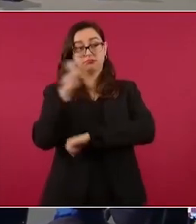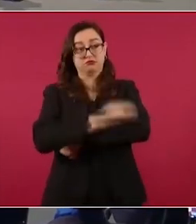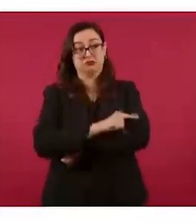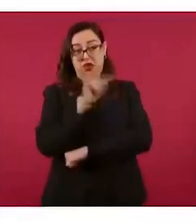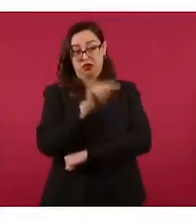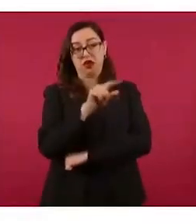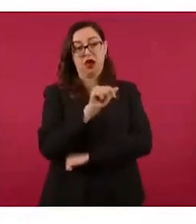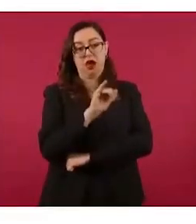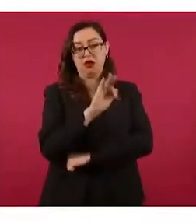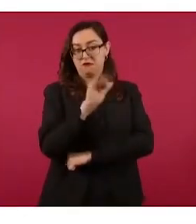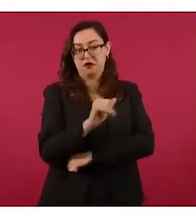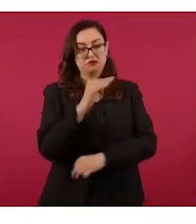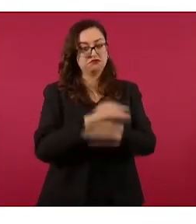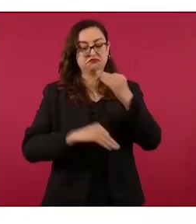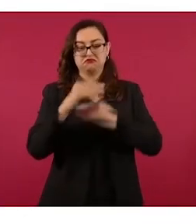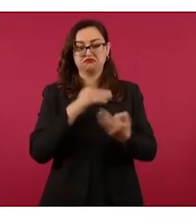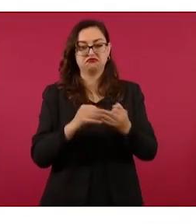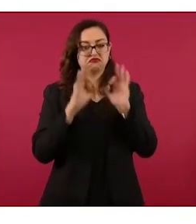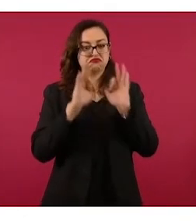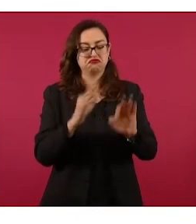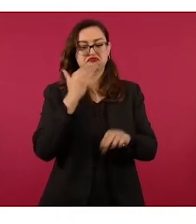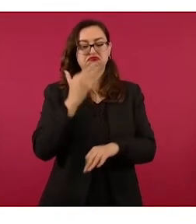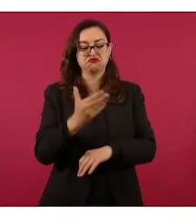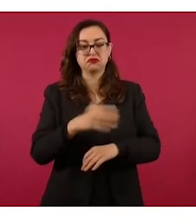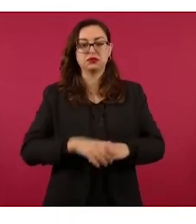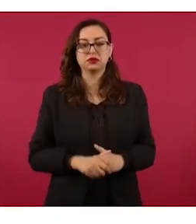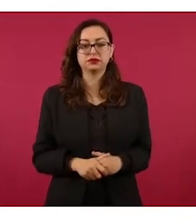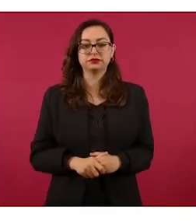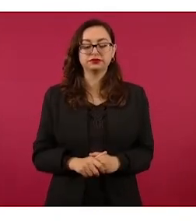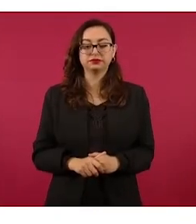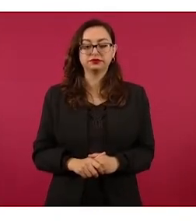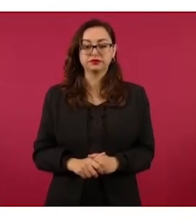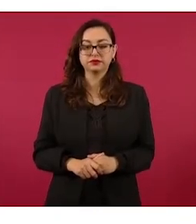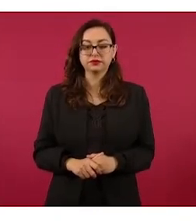este el servicio. ¿No tienes otra?